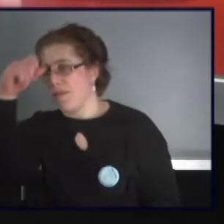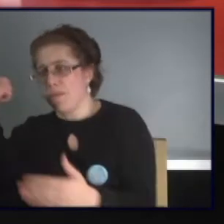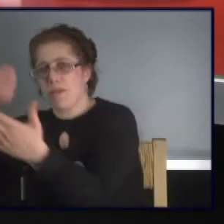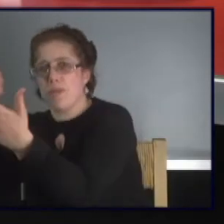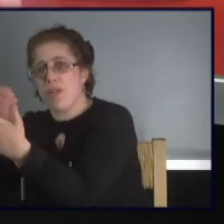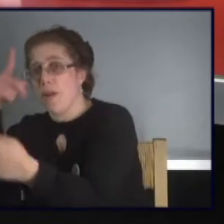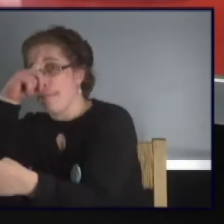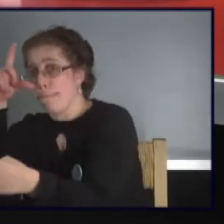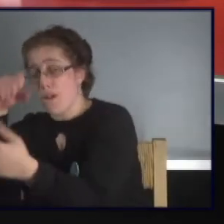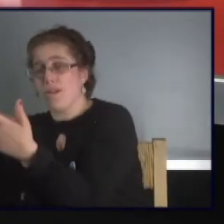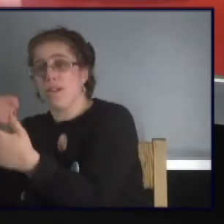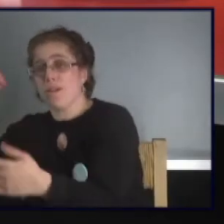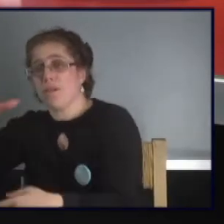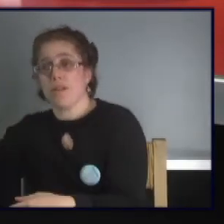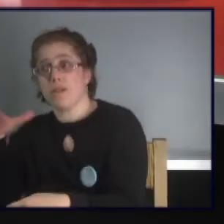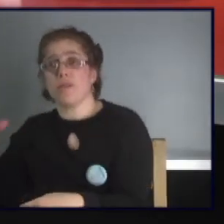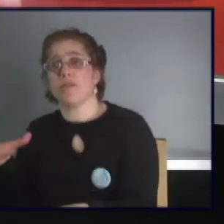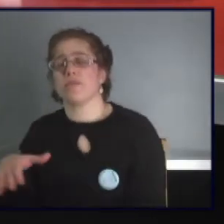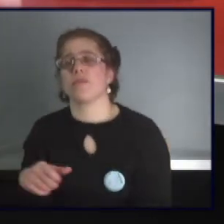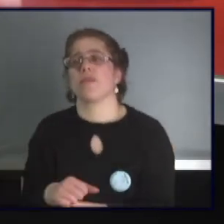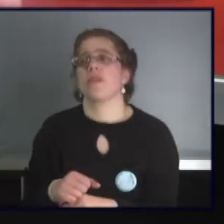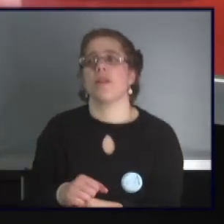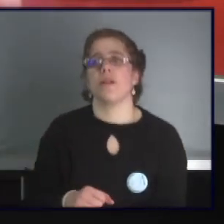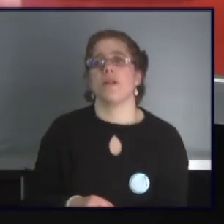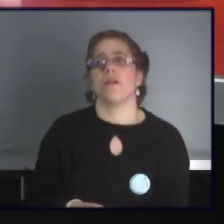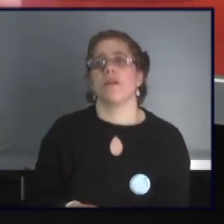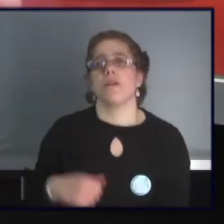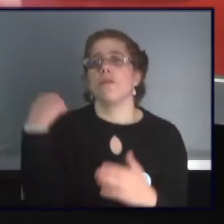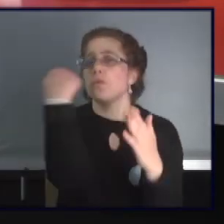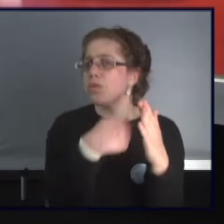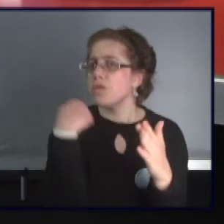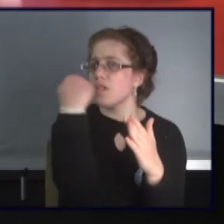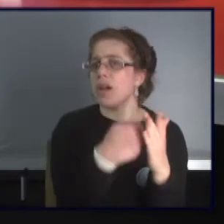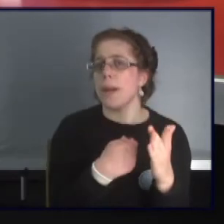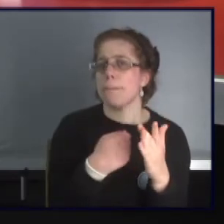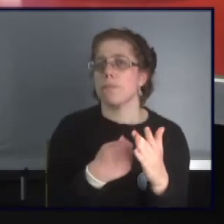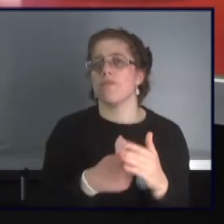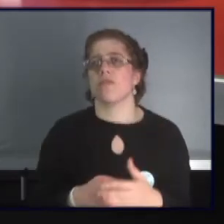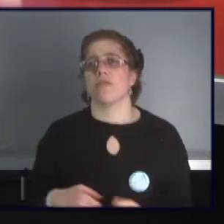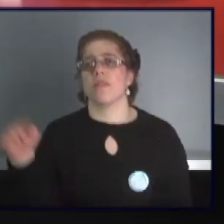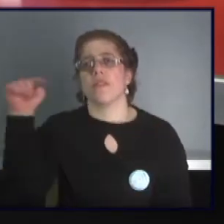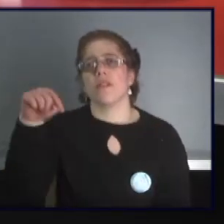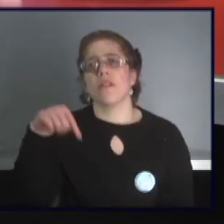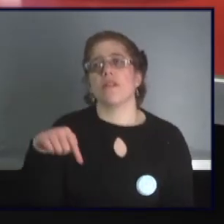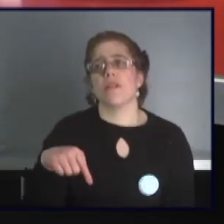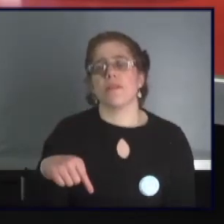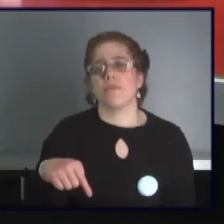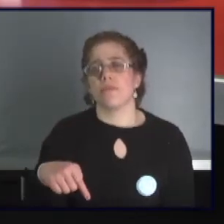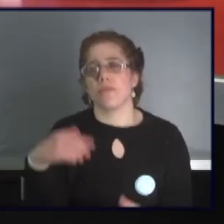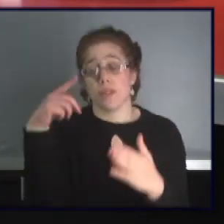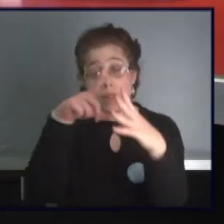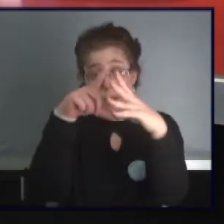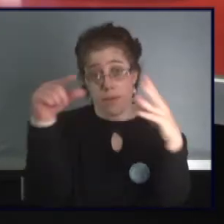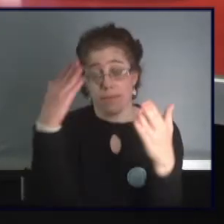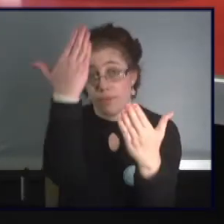esto del déficit habitacional para eso necesitamos luchar acá en esta línea en esta de nuestra lista